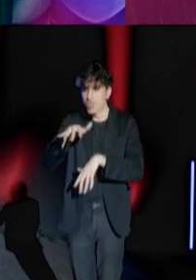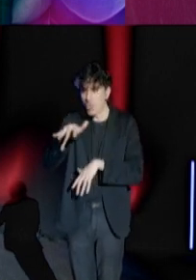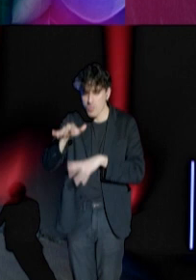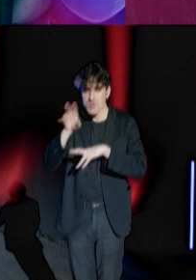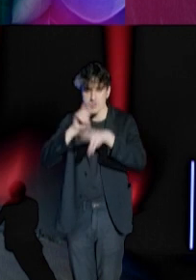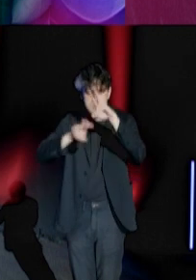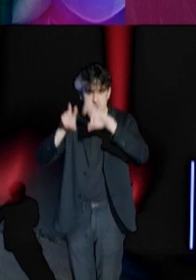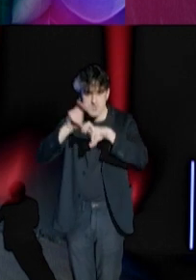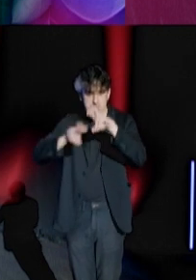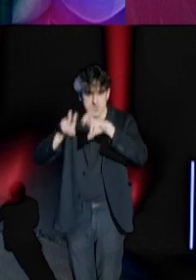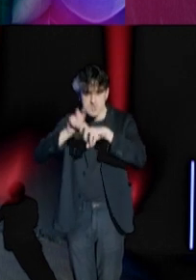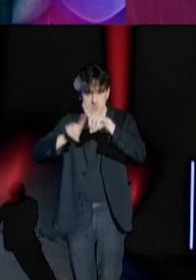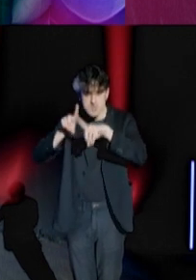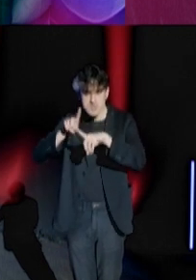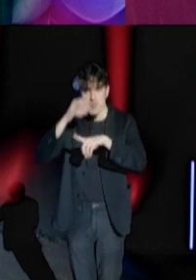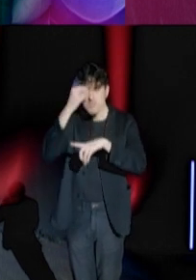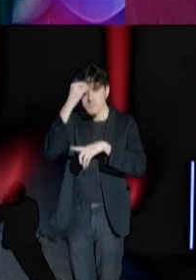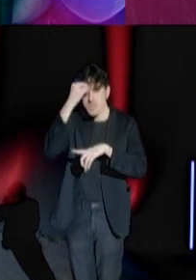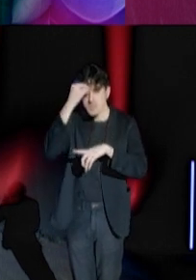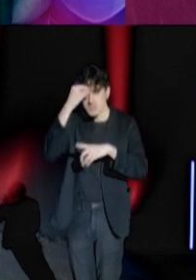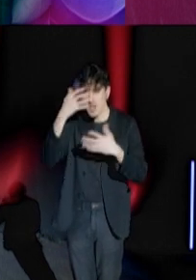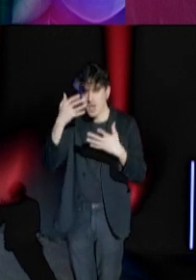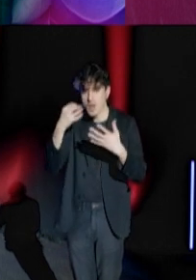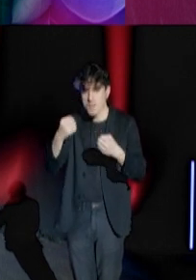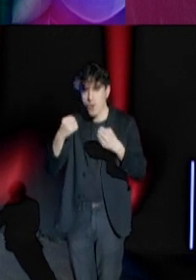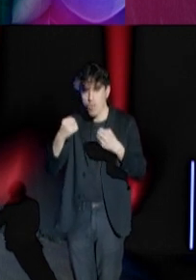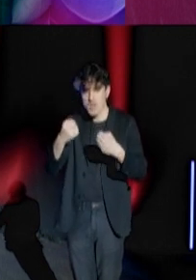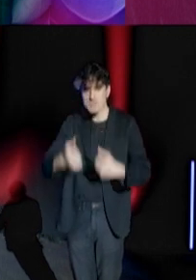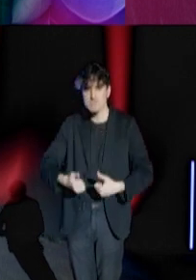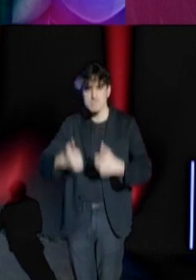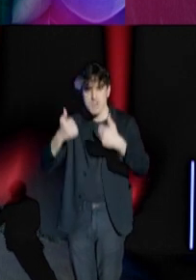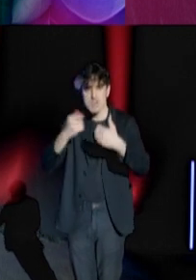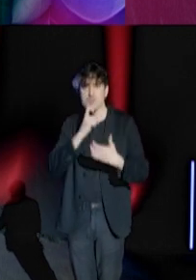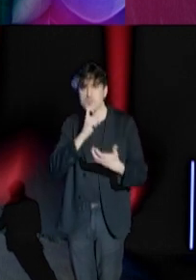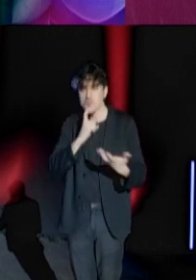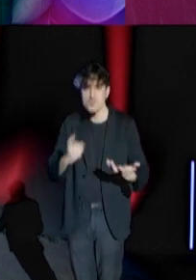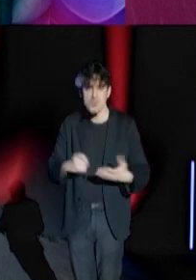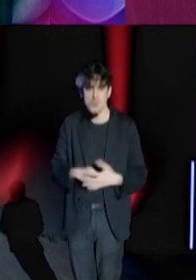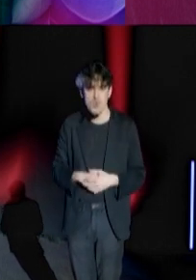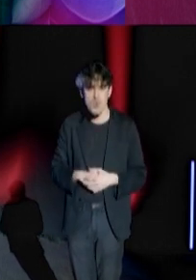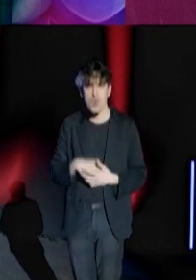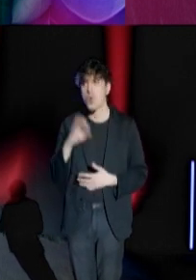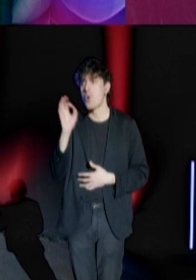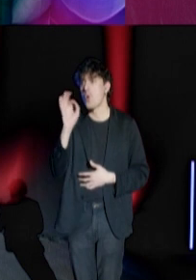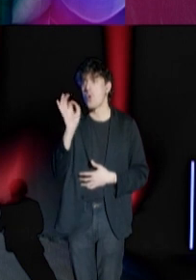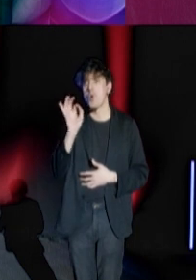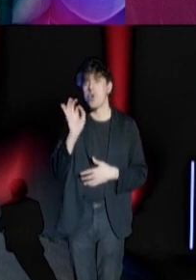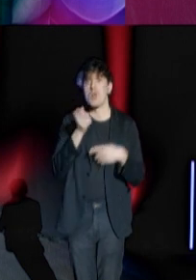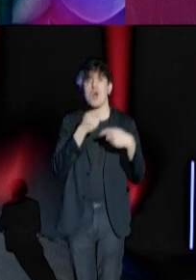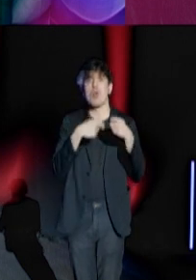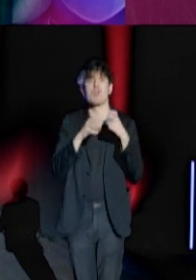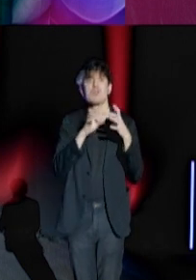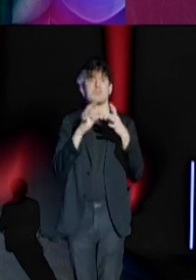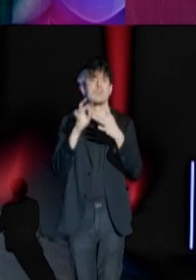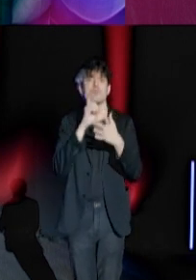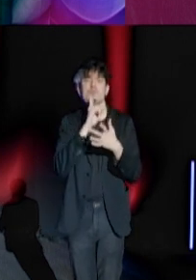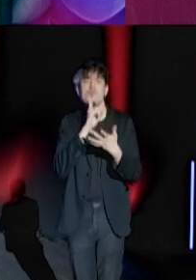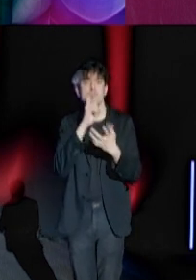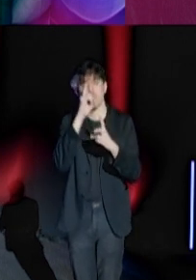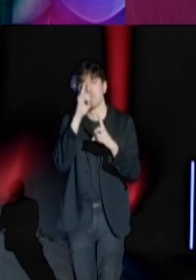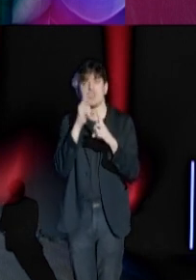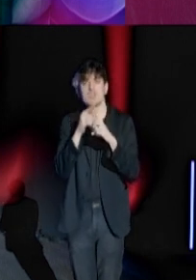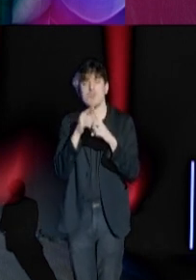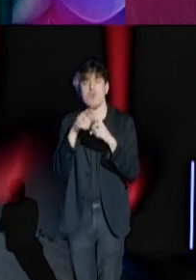Piensa en cómo le das empowerment o cómo le das liderazgo a los negocios para que puedan